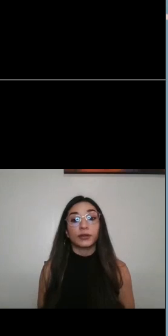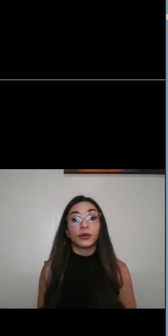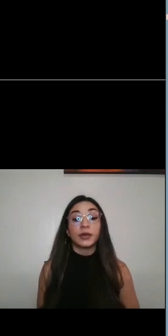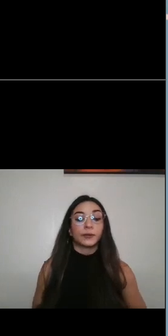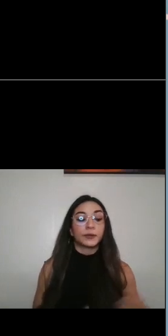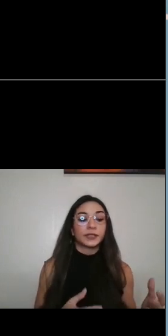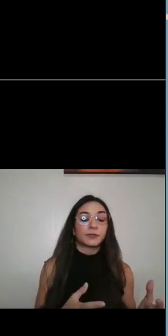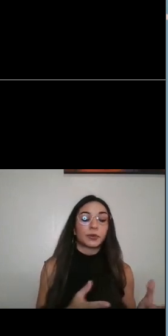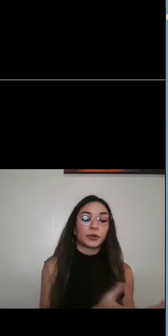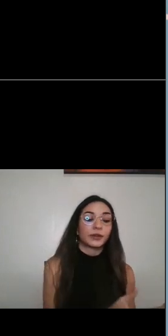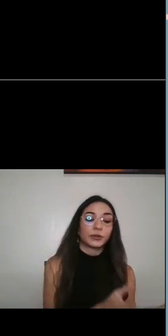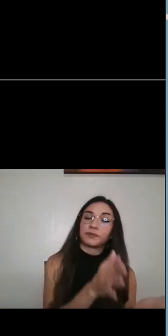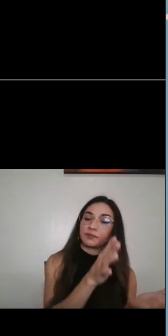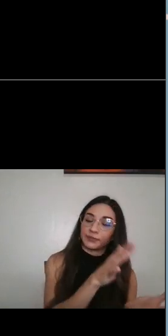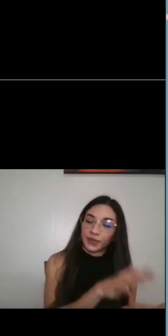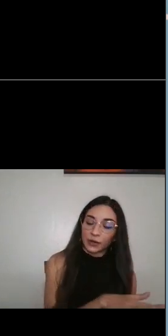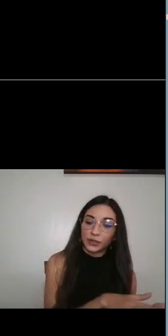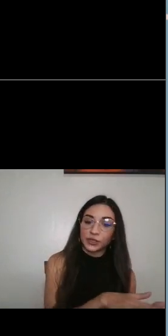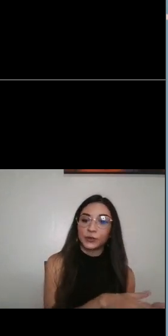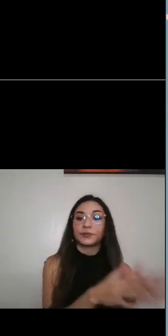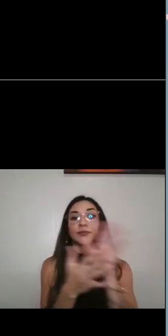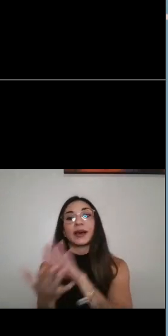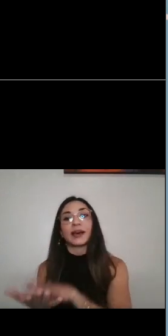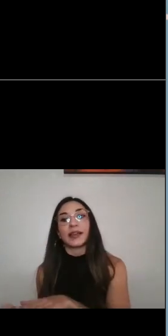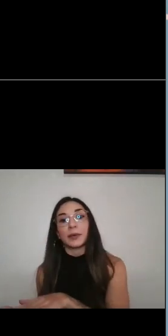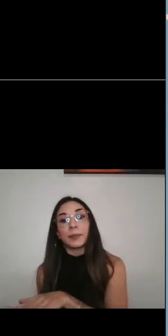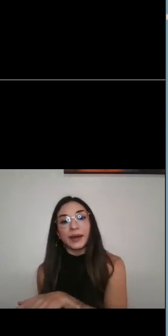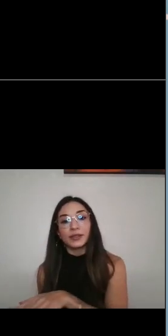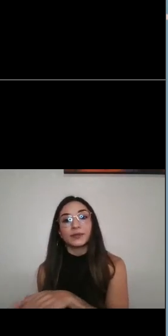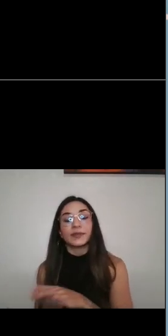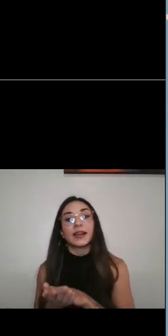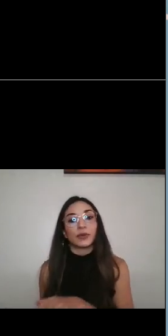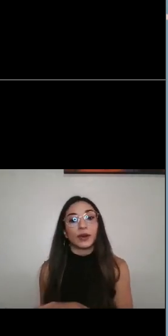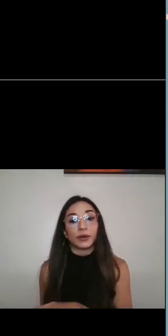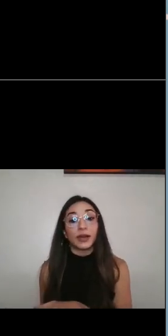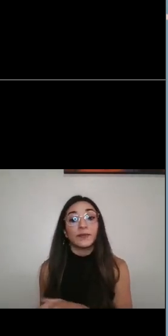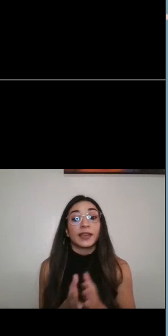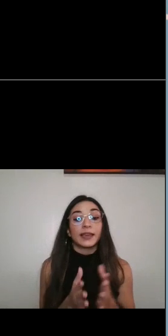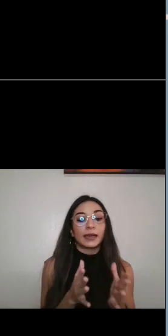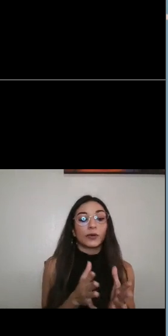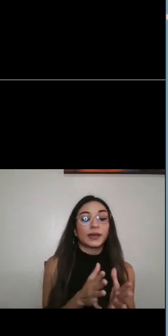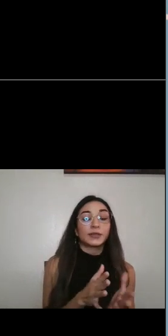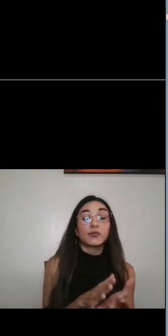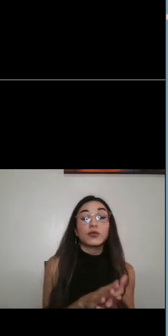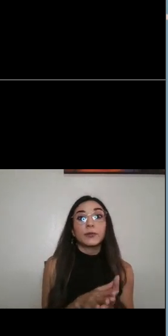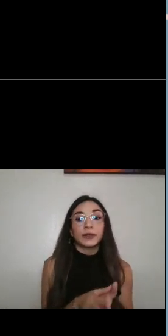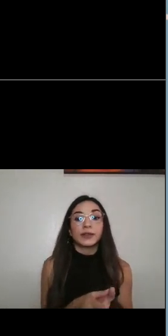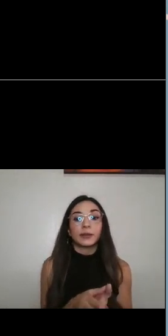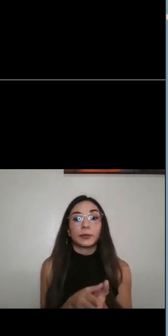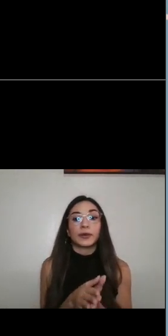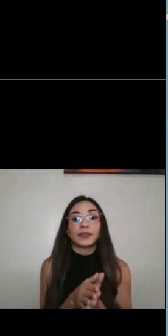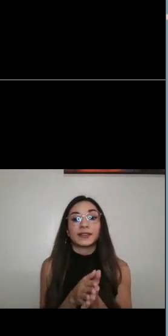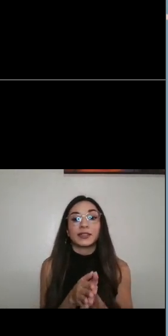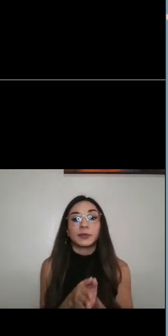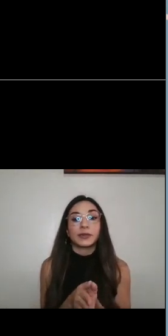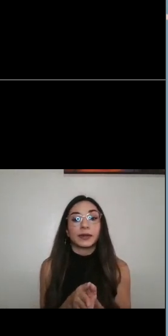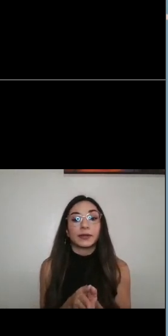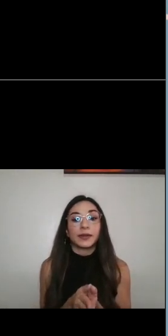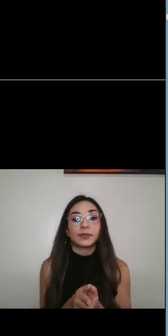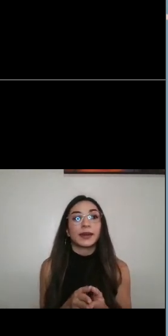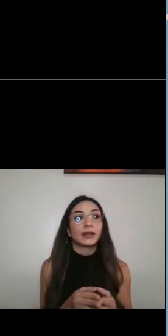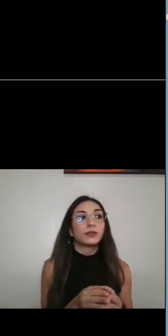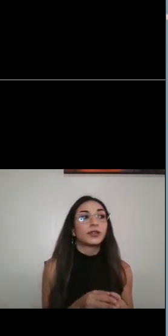correcto. Entonces, por lo tanto, la audición va a dar paso al lenguaje oral. Y el lenguaje es muy importante porque es de las